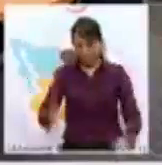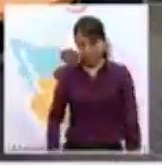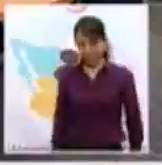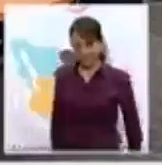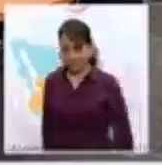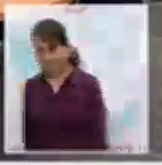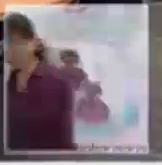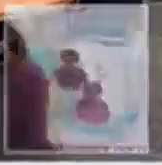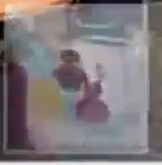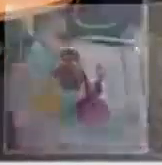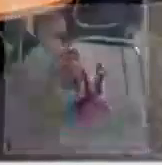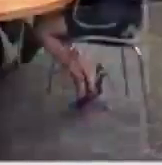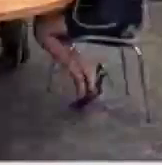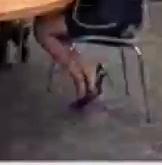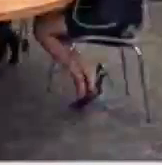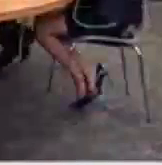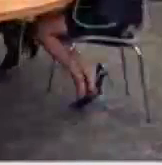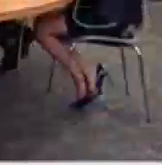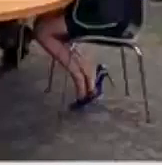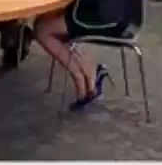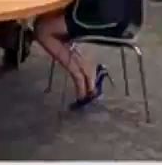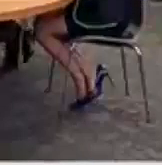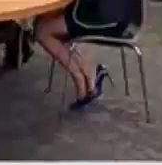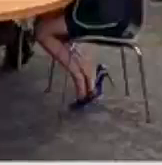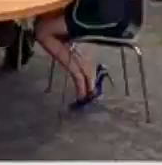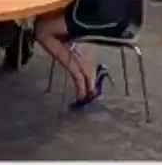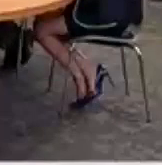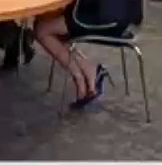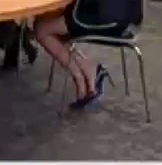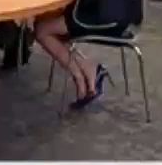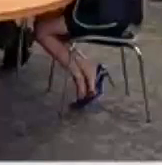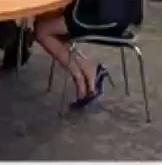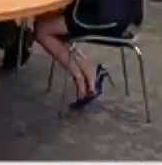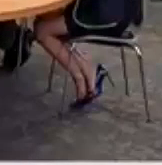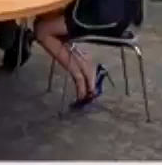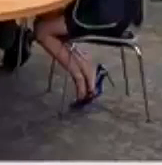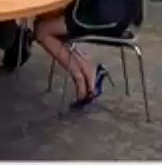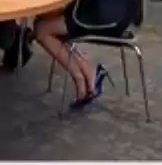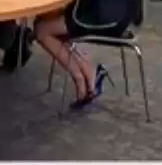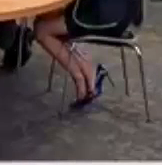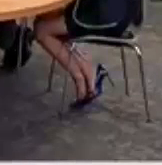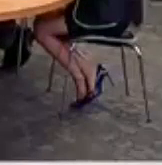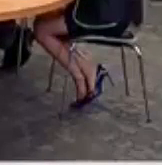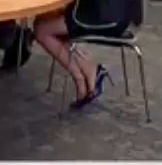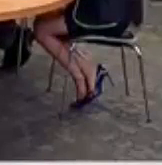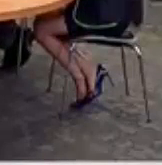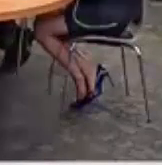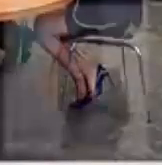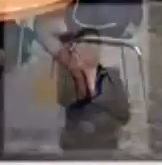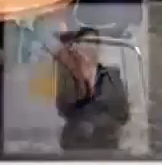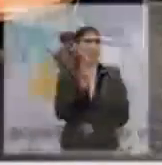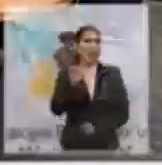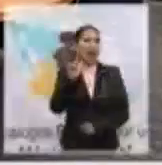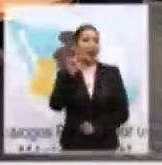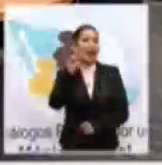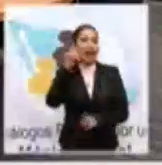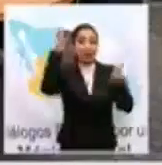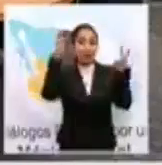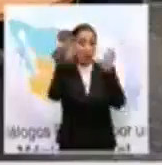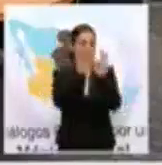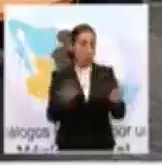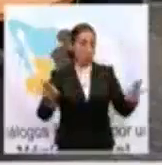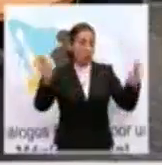Alcalá. Blanca Heredia, por favor. Bueno, yo creo que toca la senadora Alcalá un tema